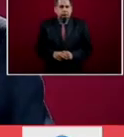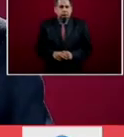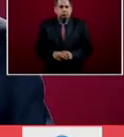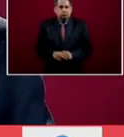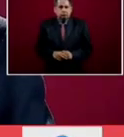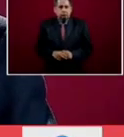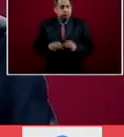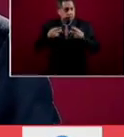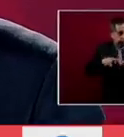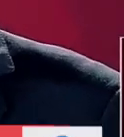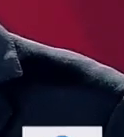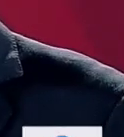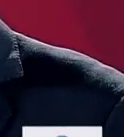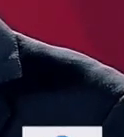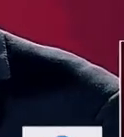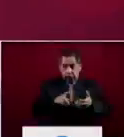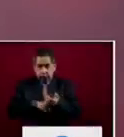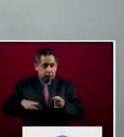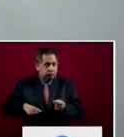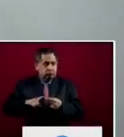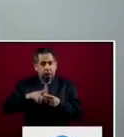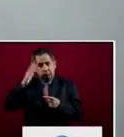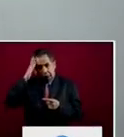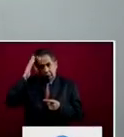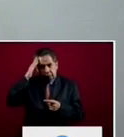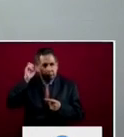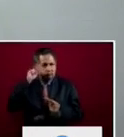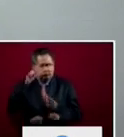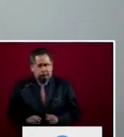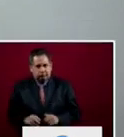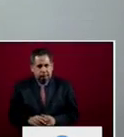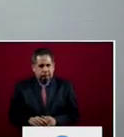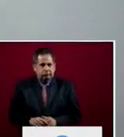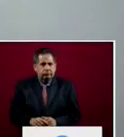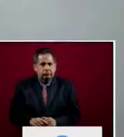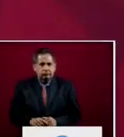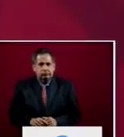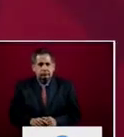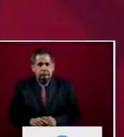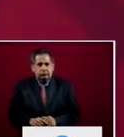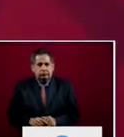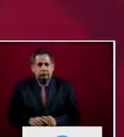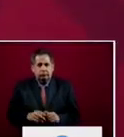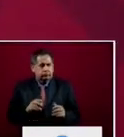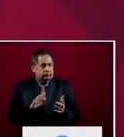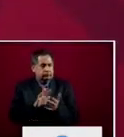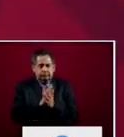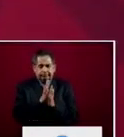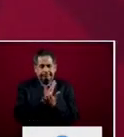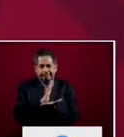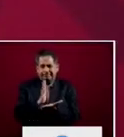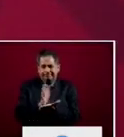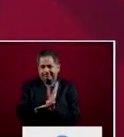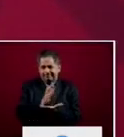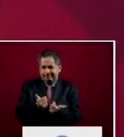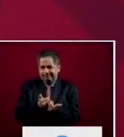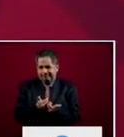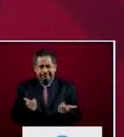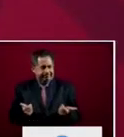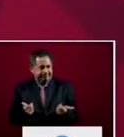Los servidores públicos, los dirigentes sindicales, no involucrar a la